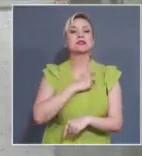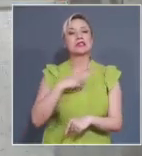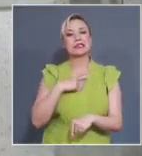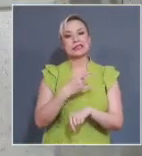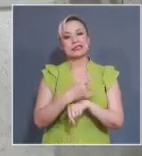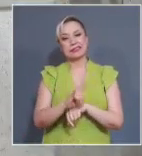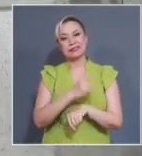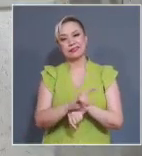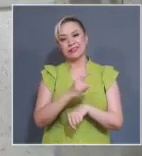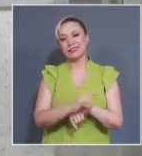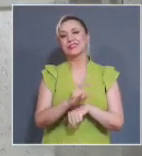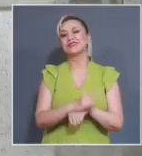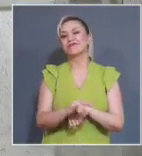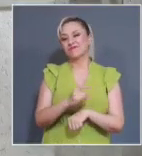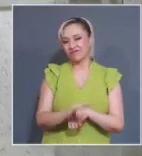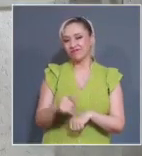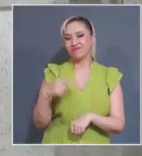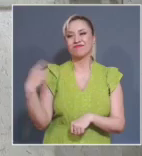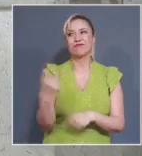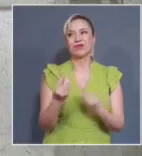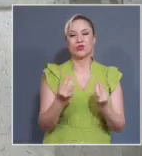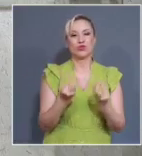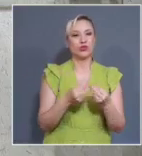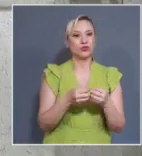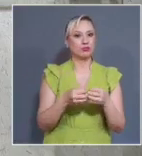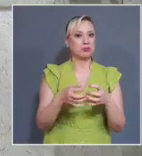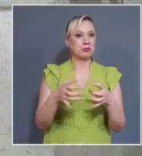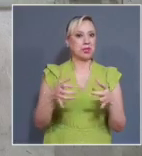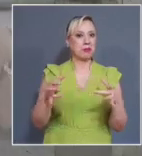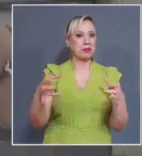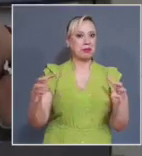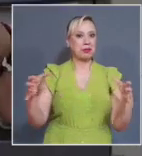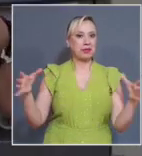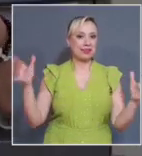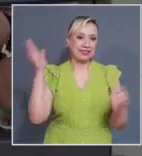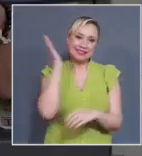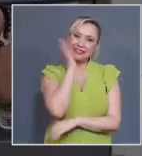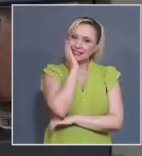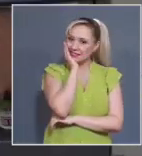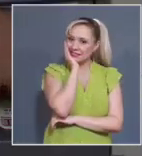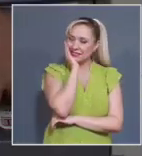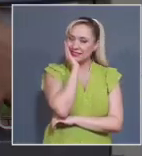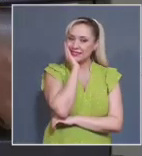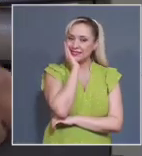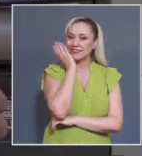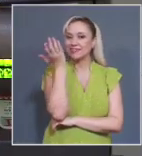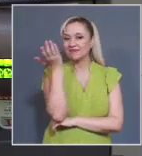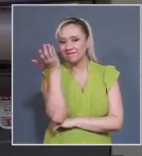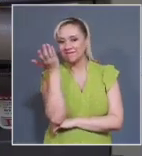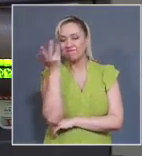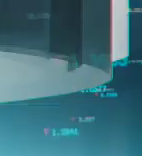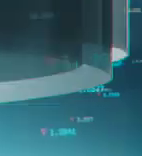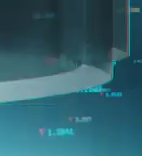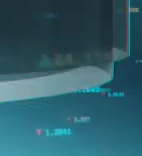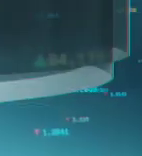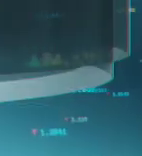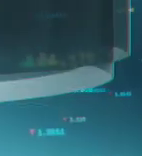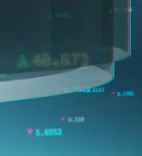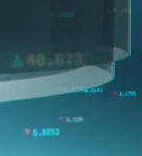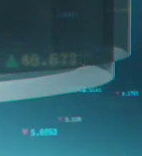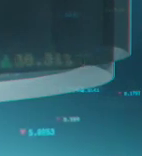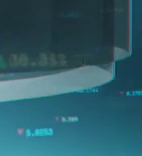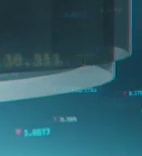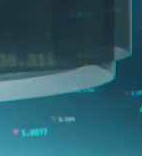como consecuencia de la falta de pago en la cartera de tarjetas de crédito y en los préstamos personales.